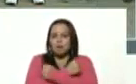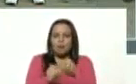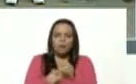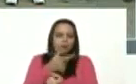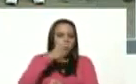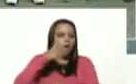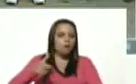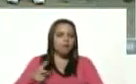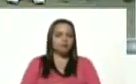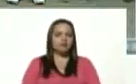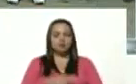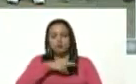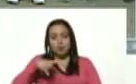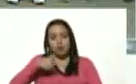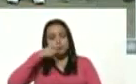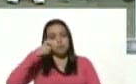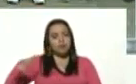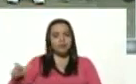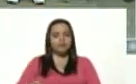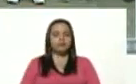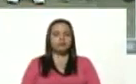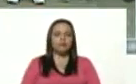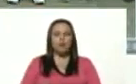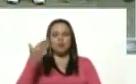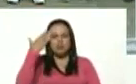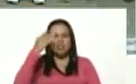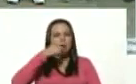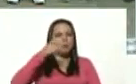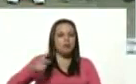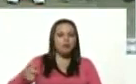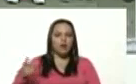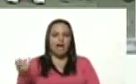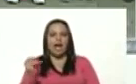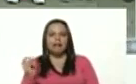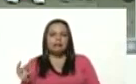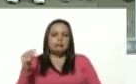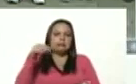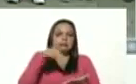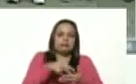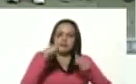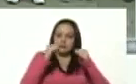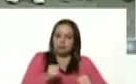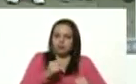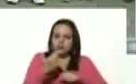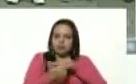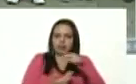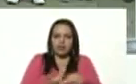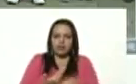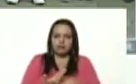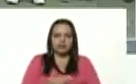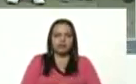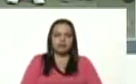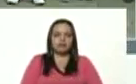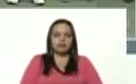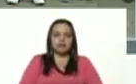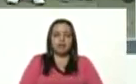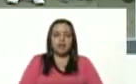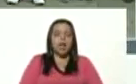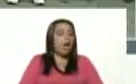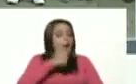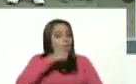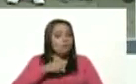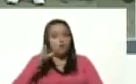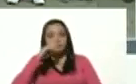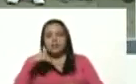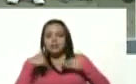pueblo, por nuestro pueblo, porque sé que la gente se ha levantado en rebeldía, en dignidad. Sé que nuestro pueblo no se ha rendido ni